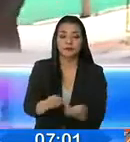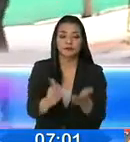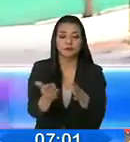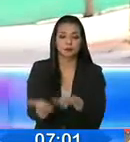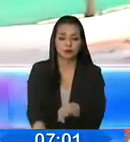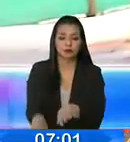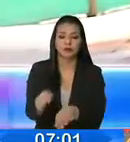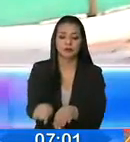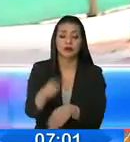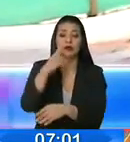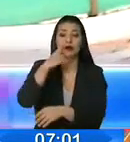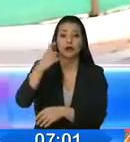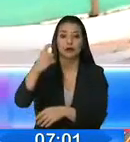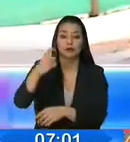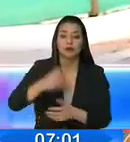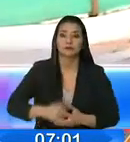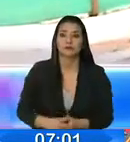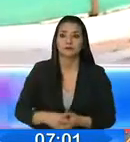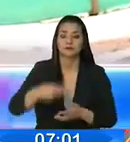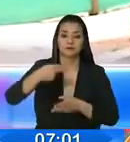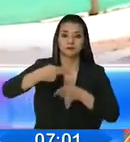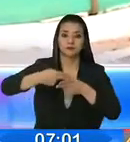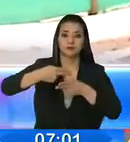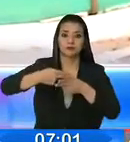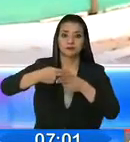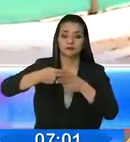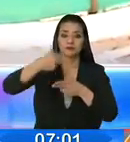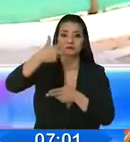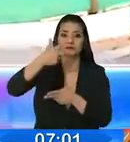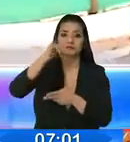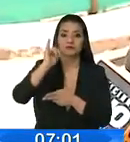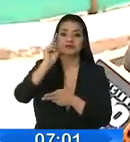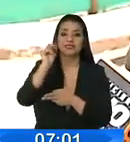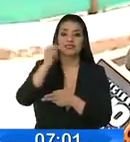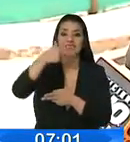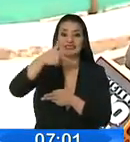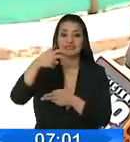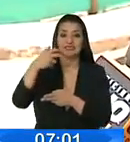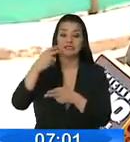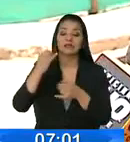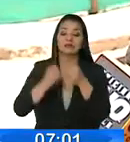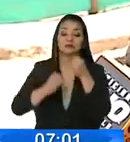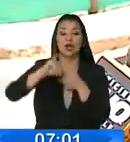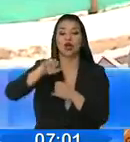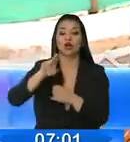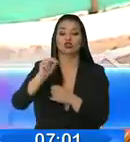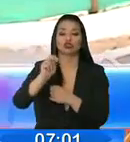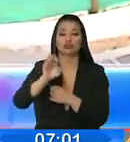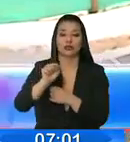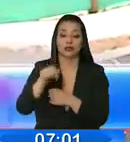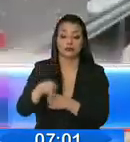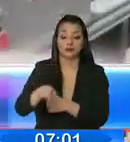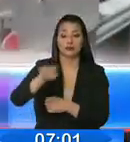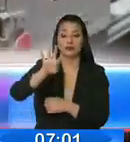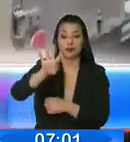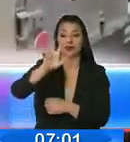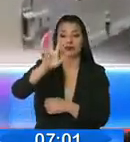sexo masculino que respondía a los nombres de Chinche Garcés José Raúl, de 43 años de edad.